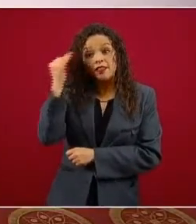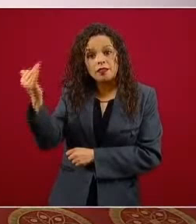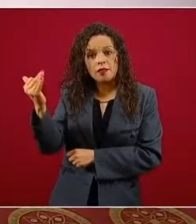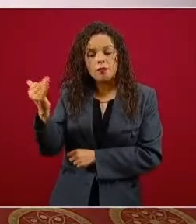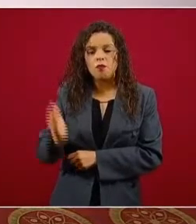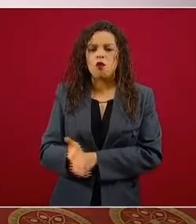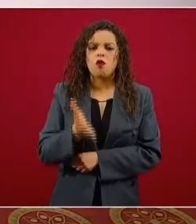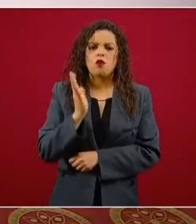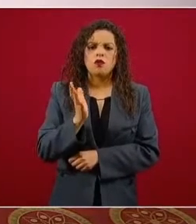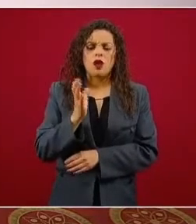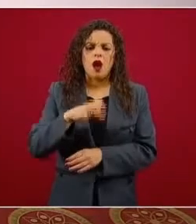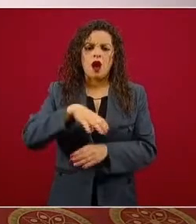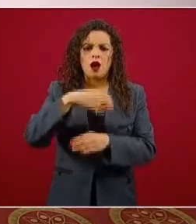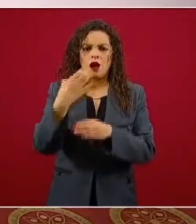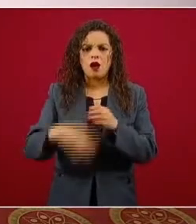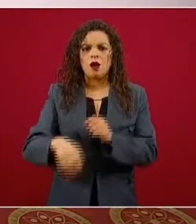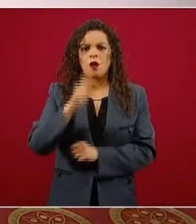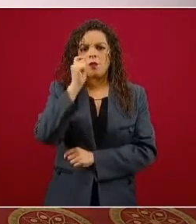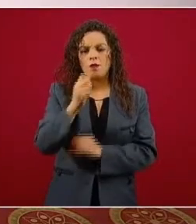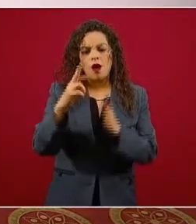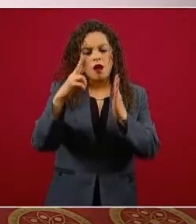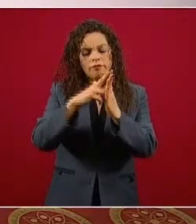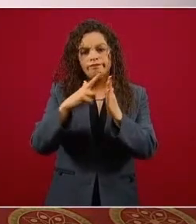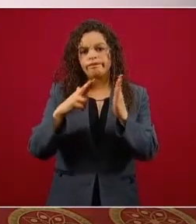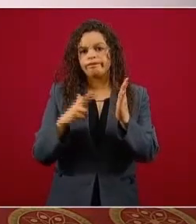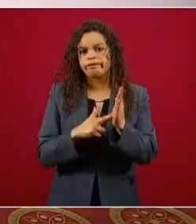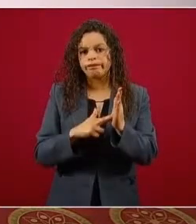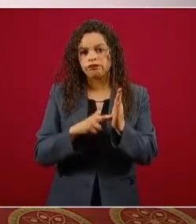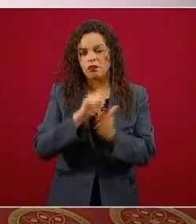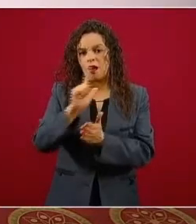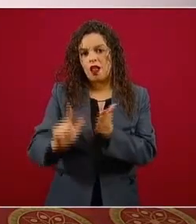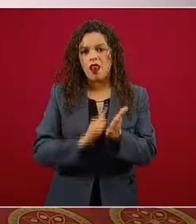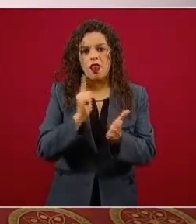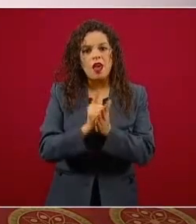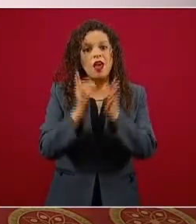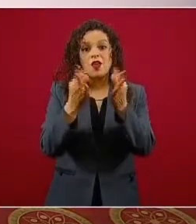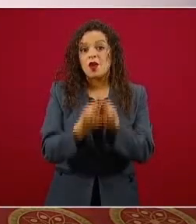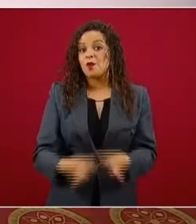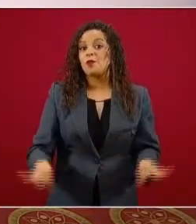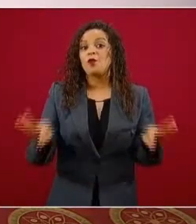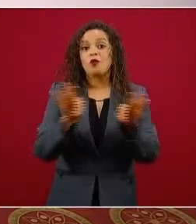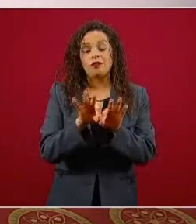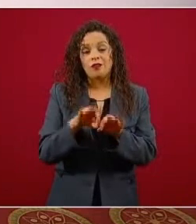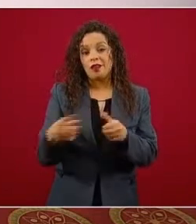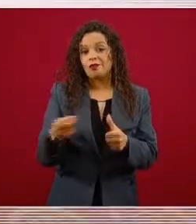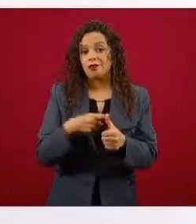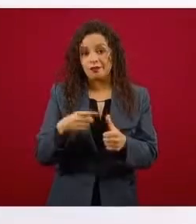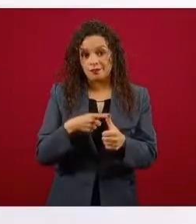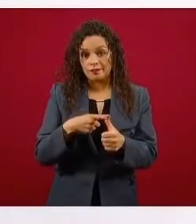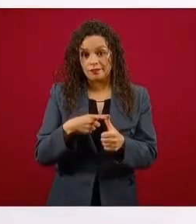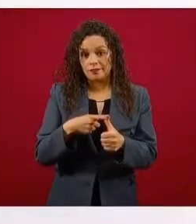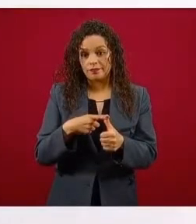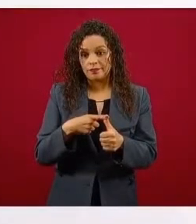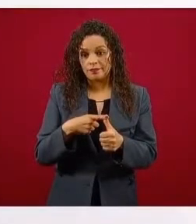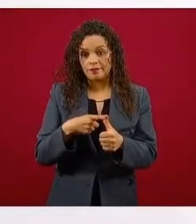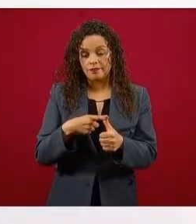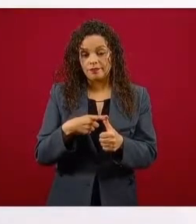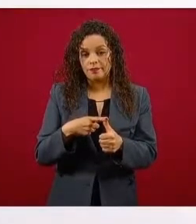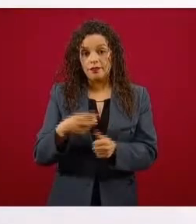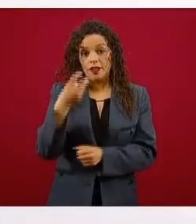con las principales reformas legales y quedarán asentadas en la